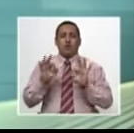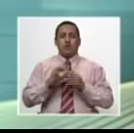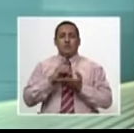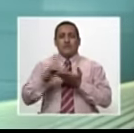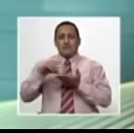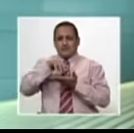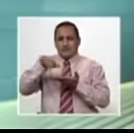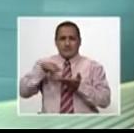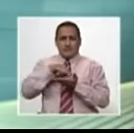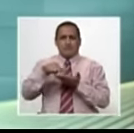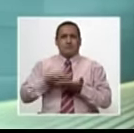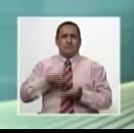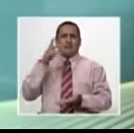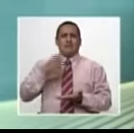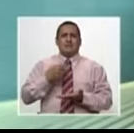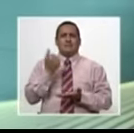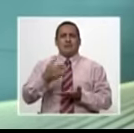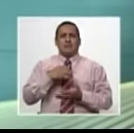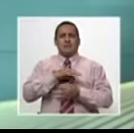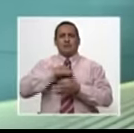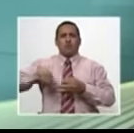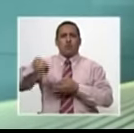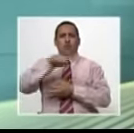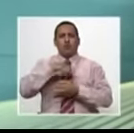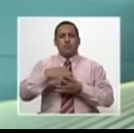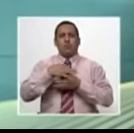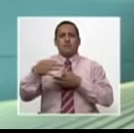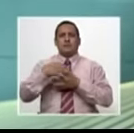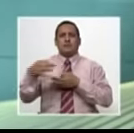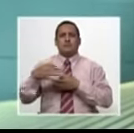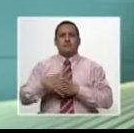distritos que tienen más plata que la provincia.